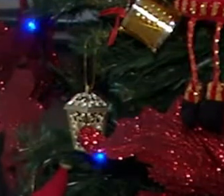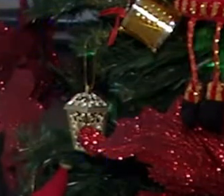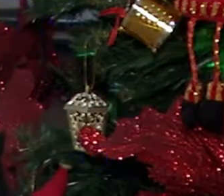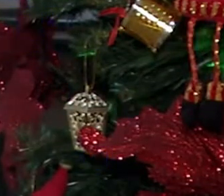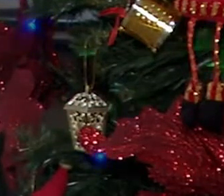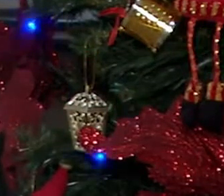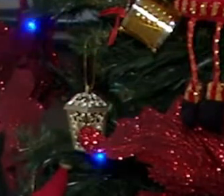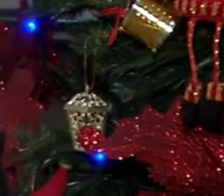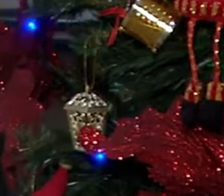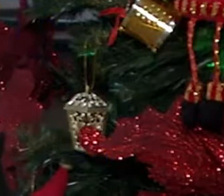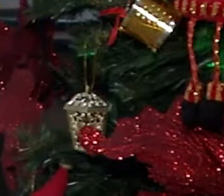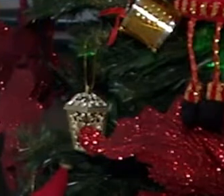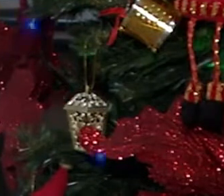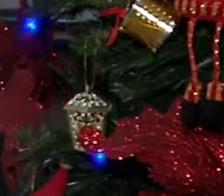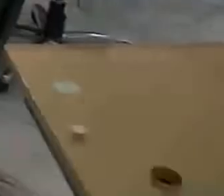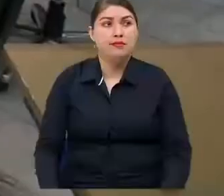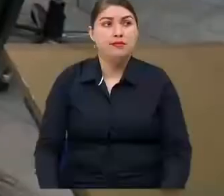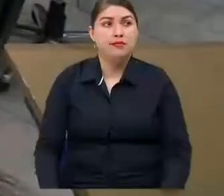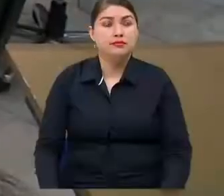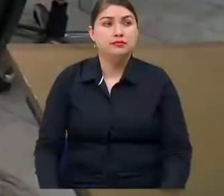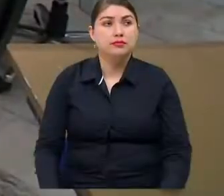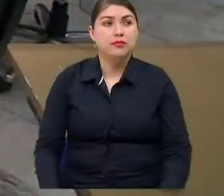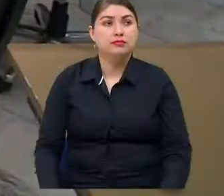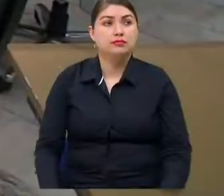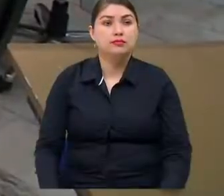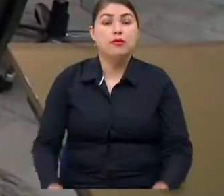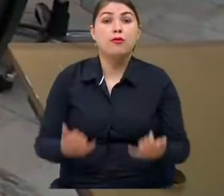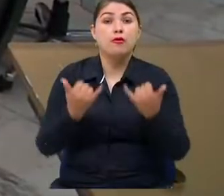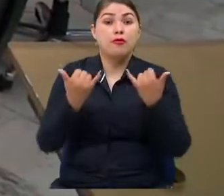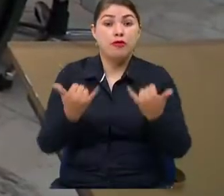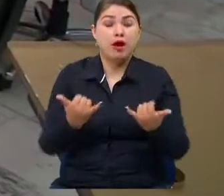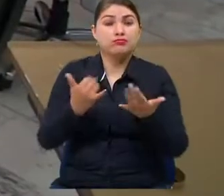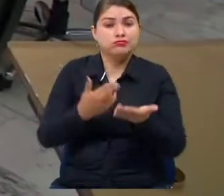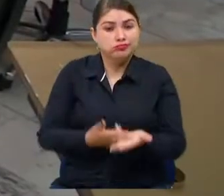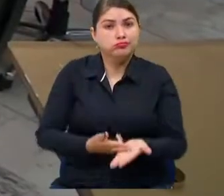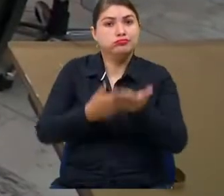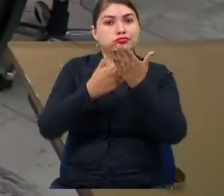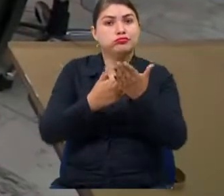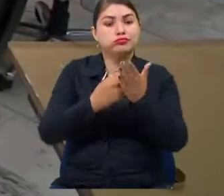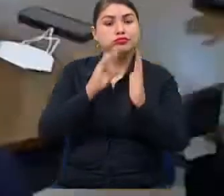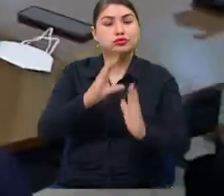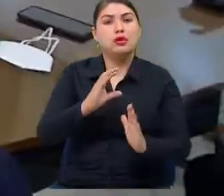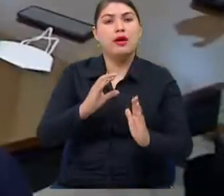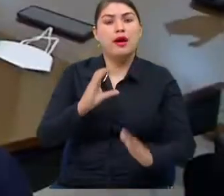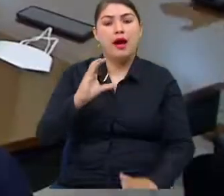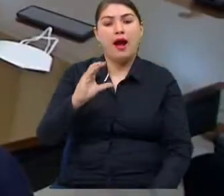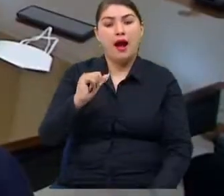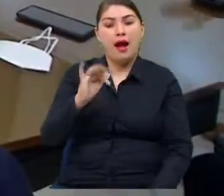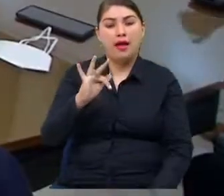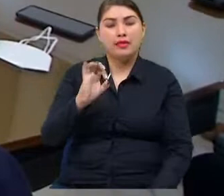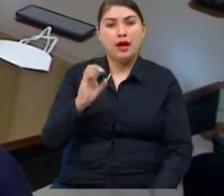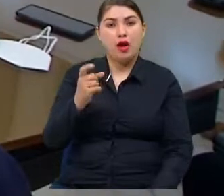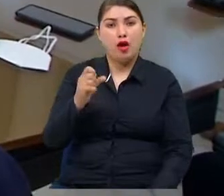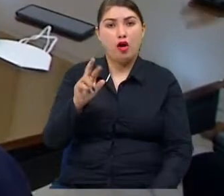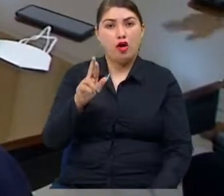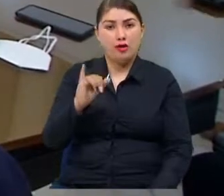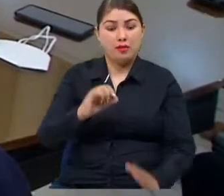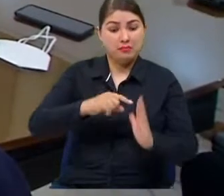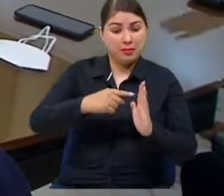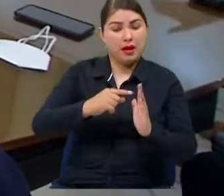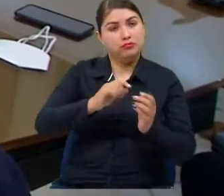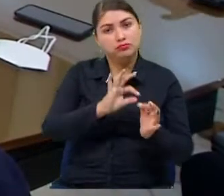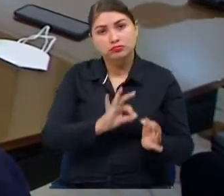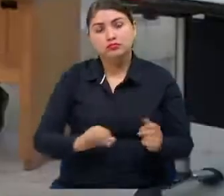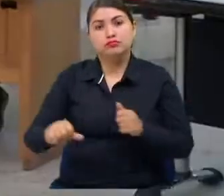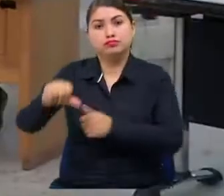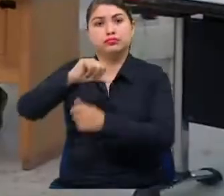mal mensaje económico a la inversión nacional y extranjera. Hoy se recuperó esta categoría, pasando de primera a especial. Esto